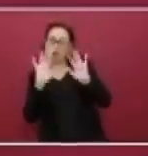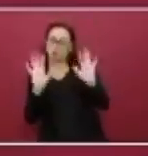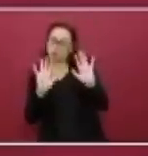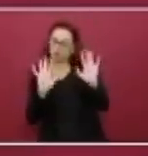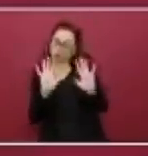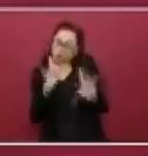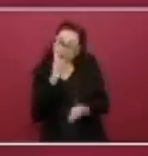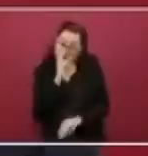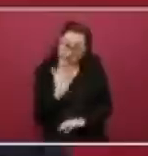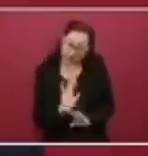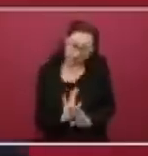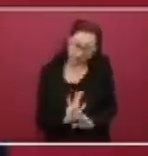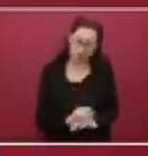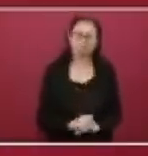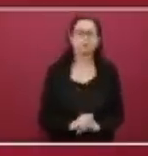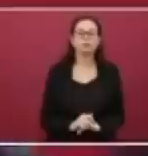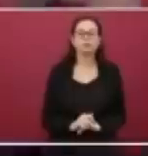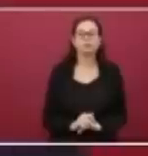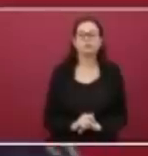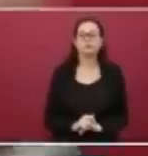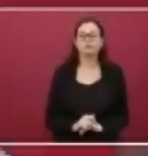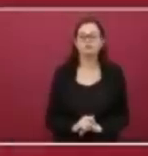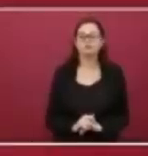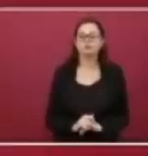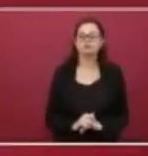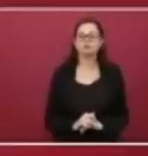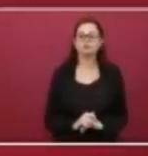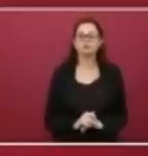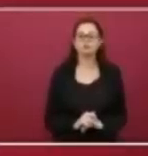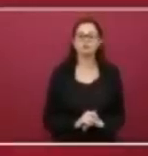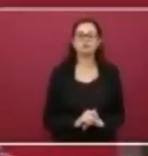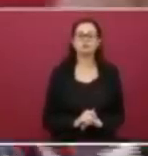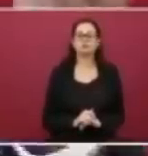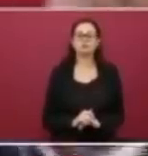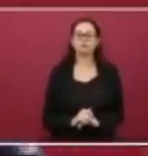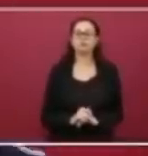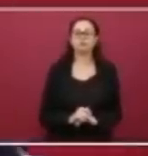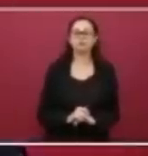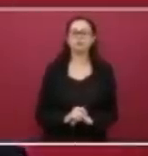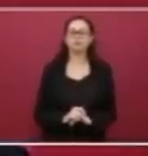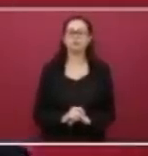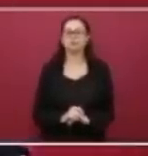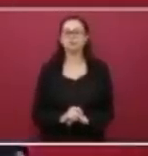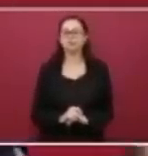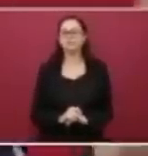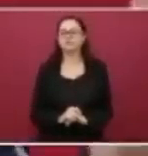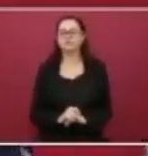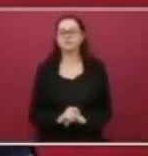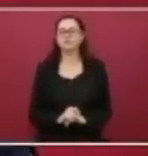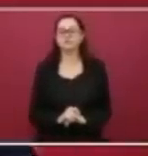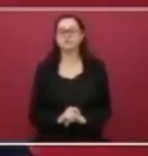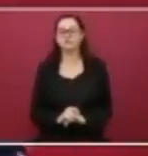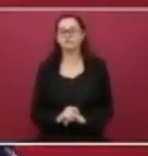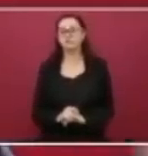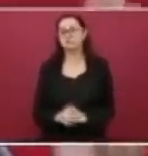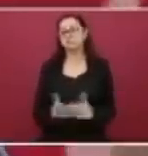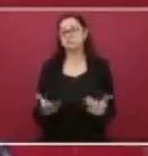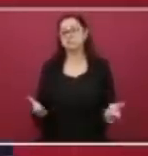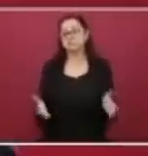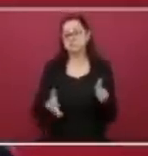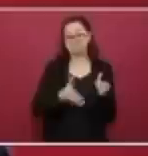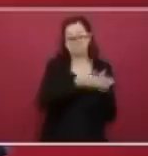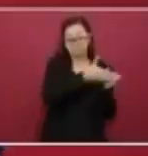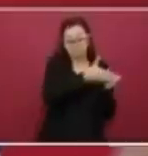que mientras estuvieron gobernante los